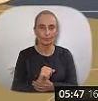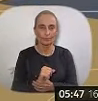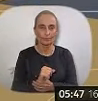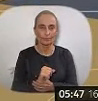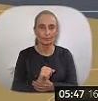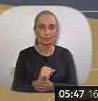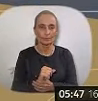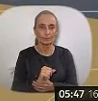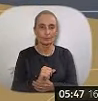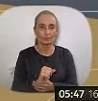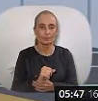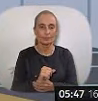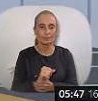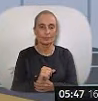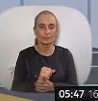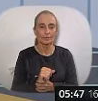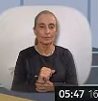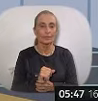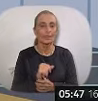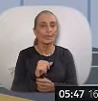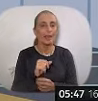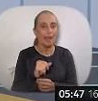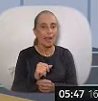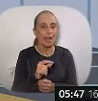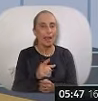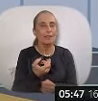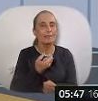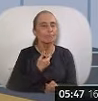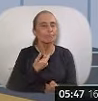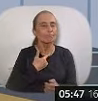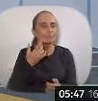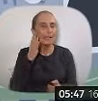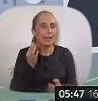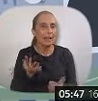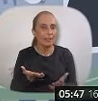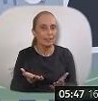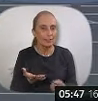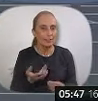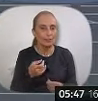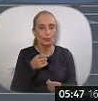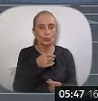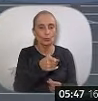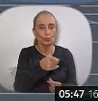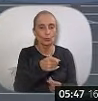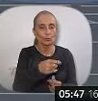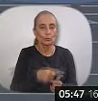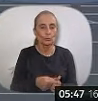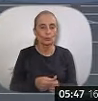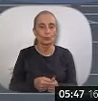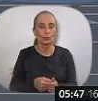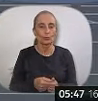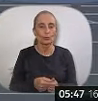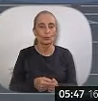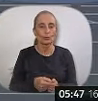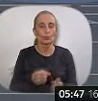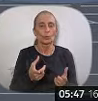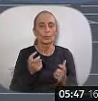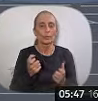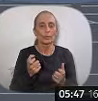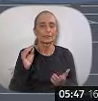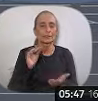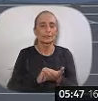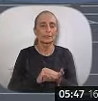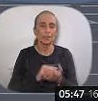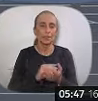nada? ¡Phoebe! ¡Dame alguna sugerencia! ¡Pastelito! ¡Tú sigues! ¡Oh! ¡Pastelito necesita más